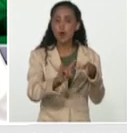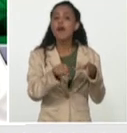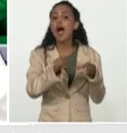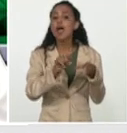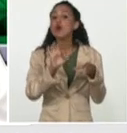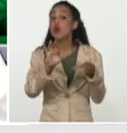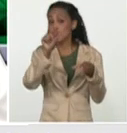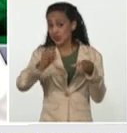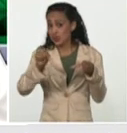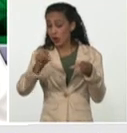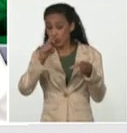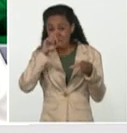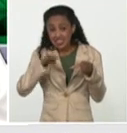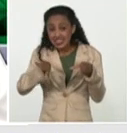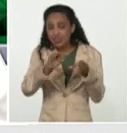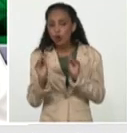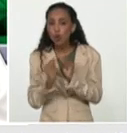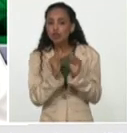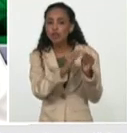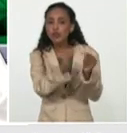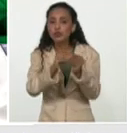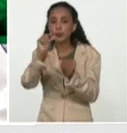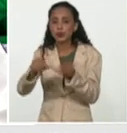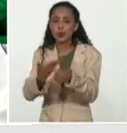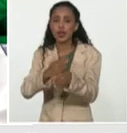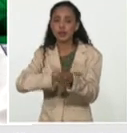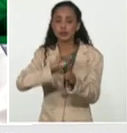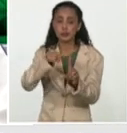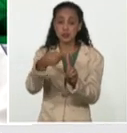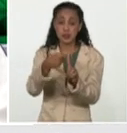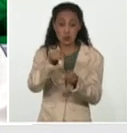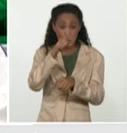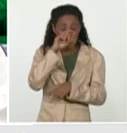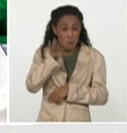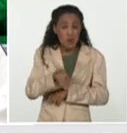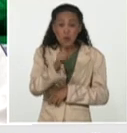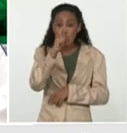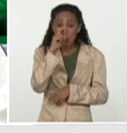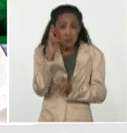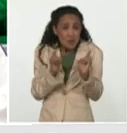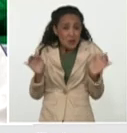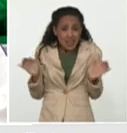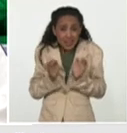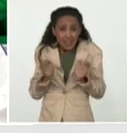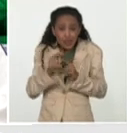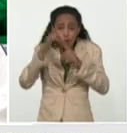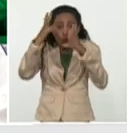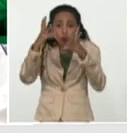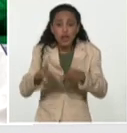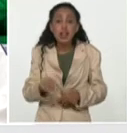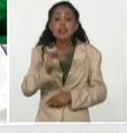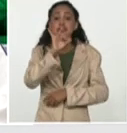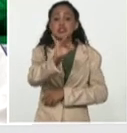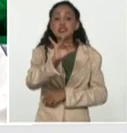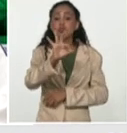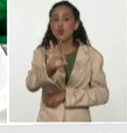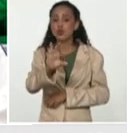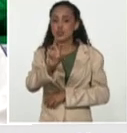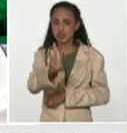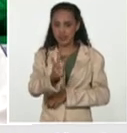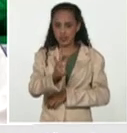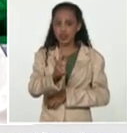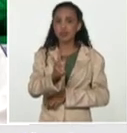casos confirmados. Y con estos menores de 1 año ya se acumulan 783 que se